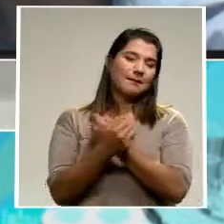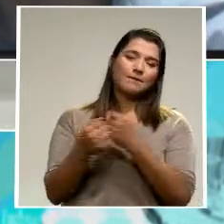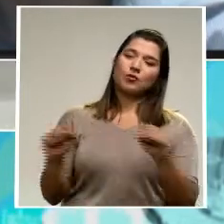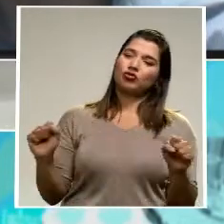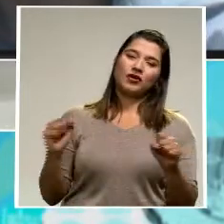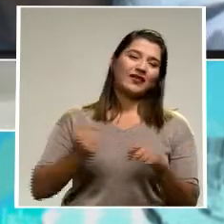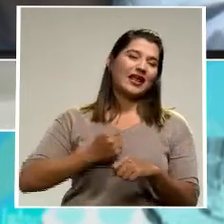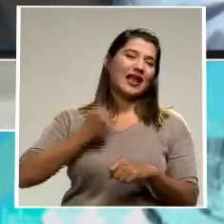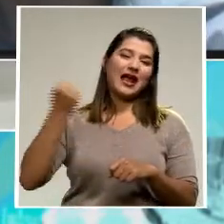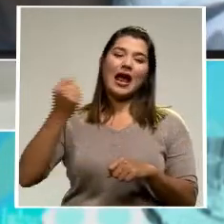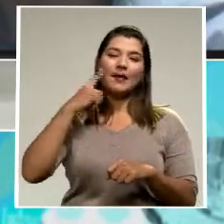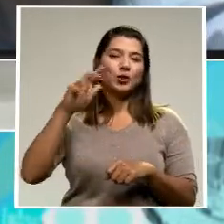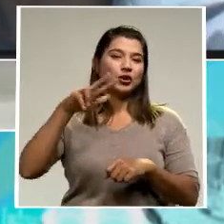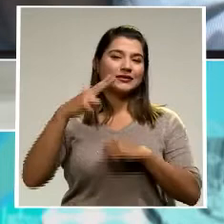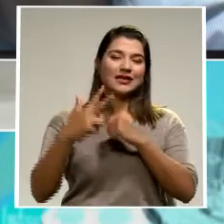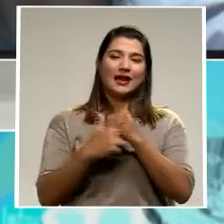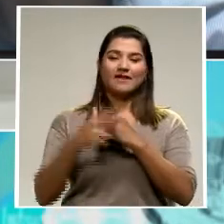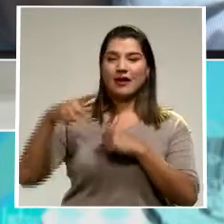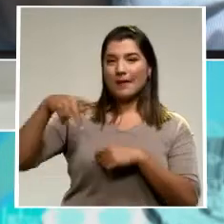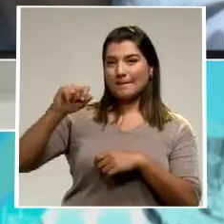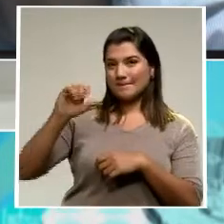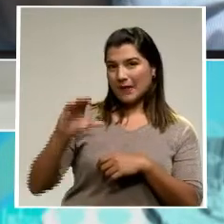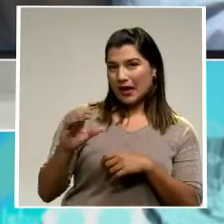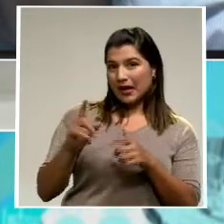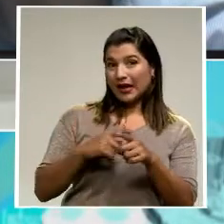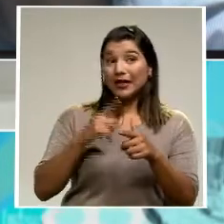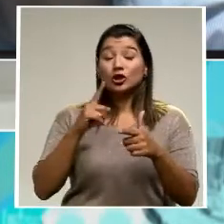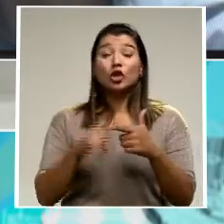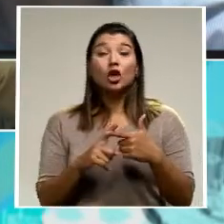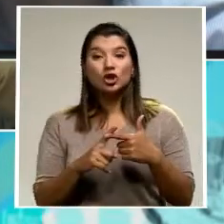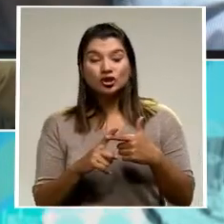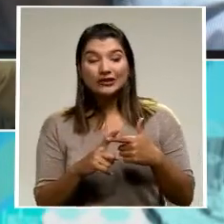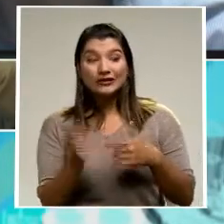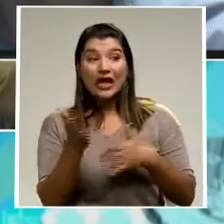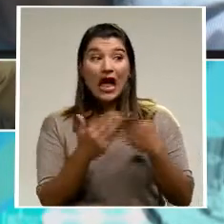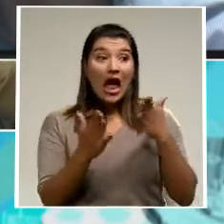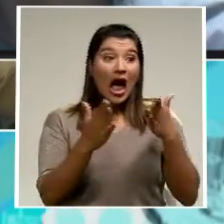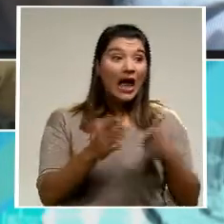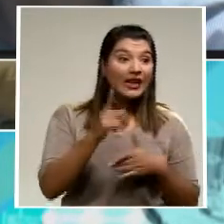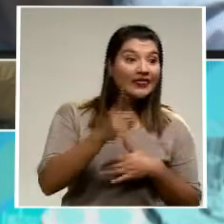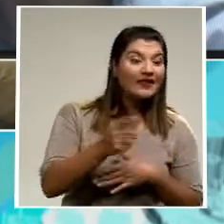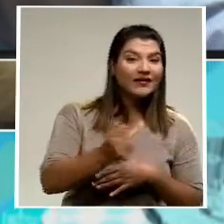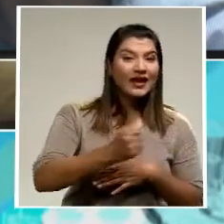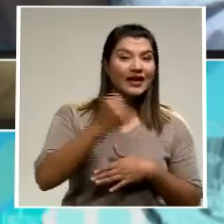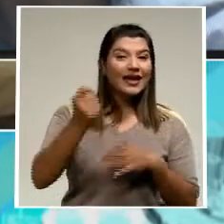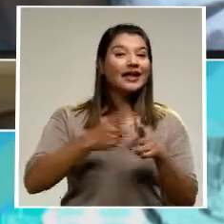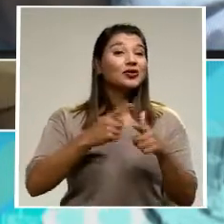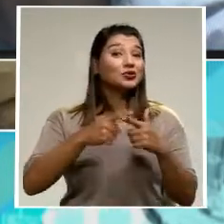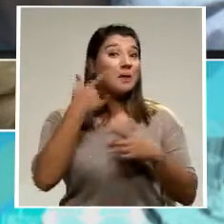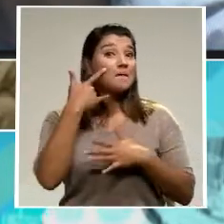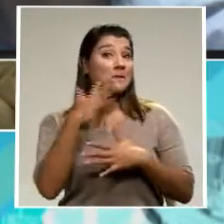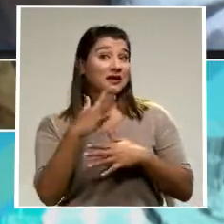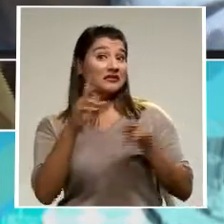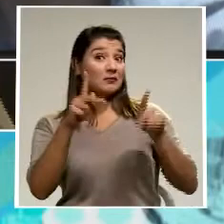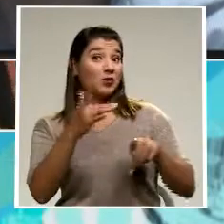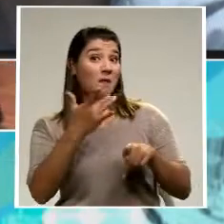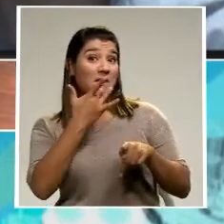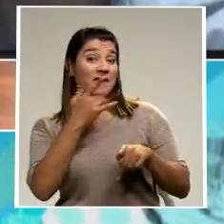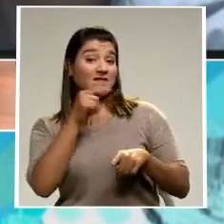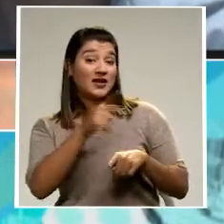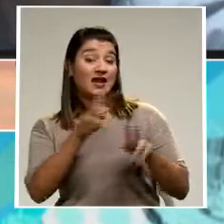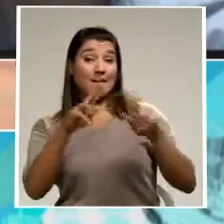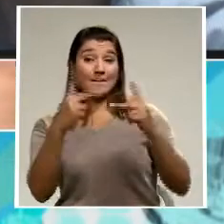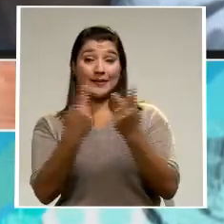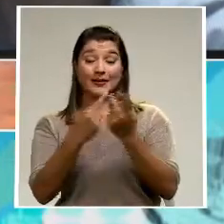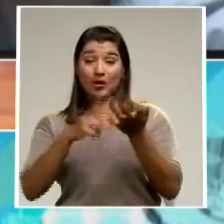presidencia del PAC. Entonces alguien tiene que ir, y Liberación es uno de los